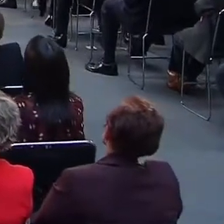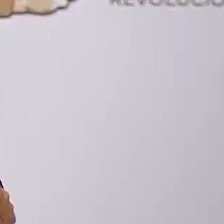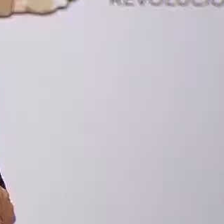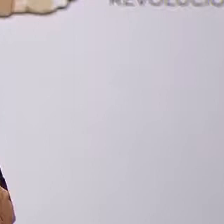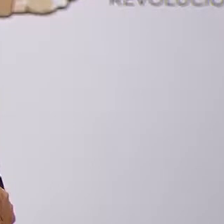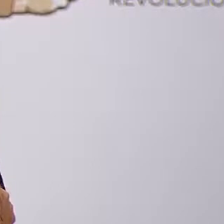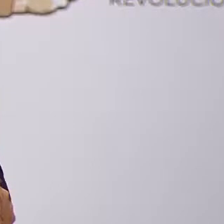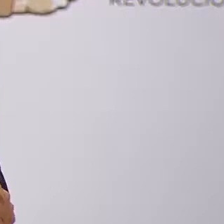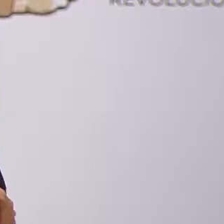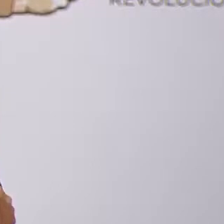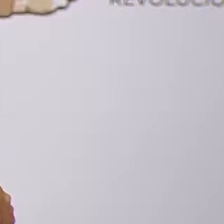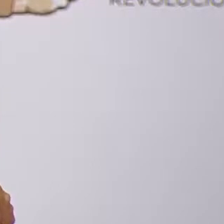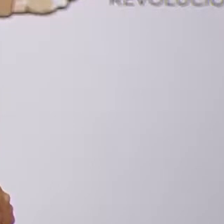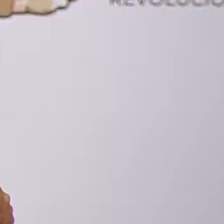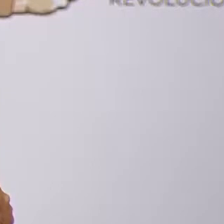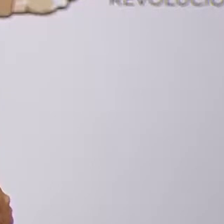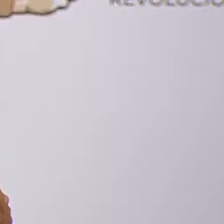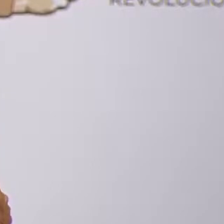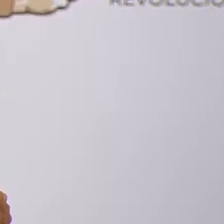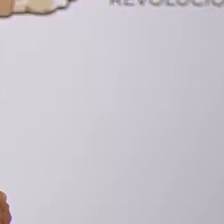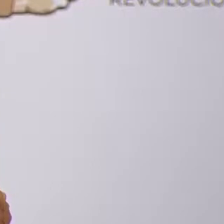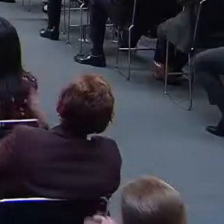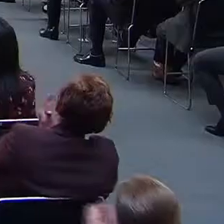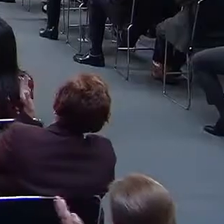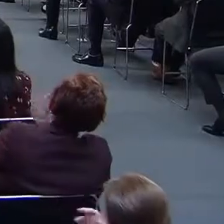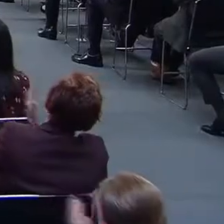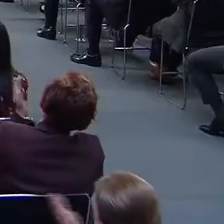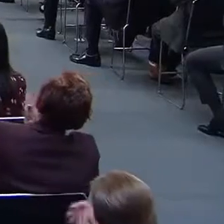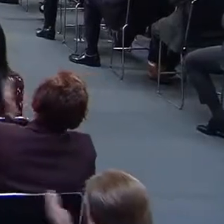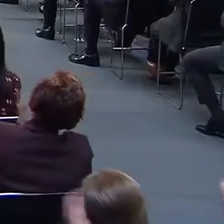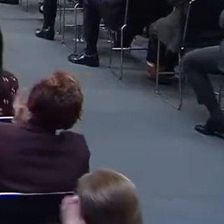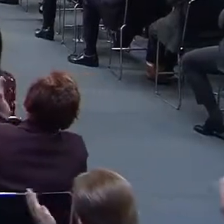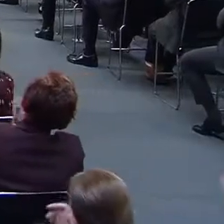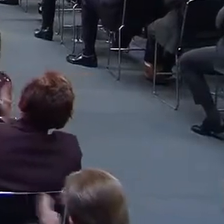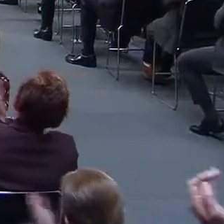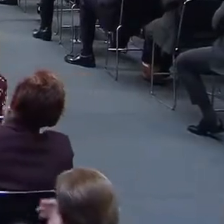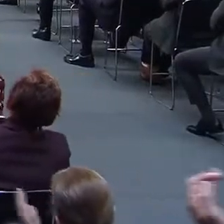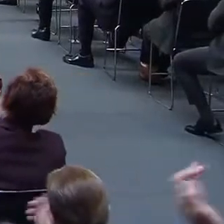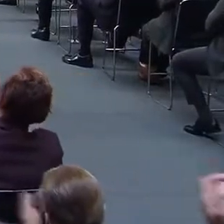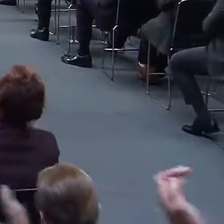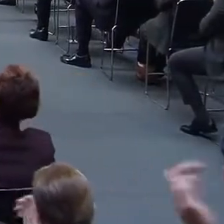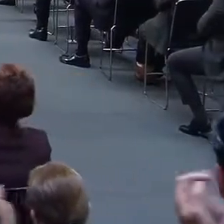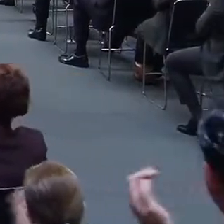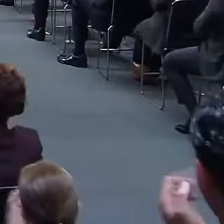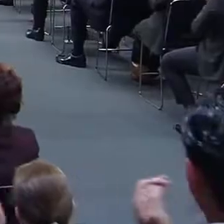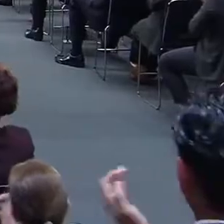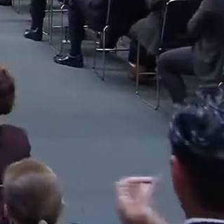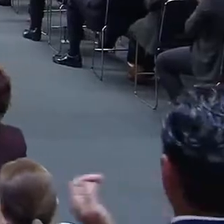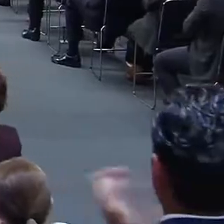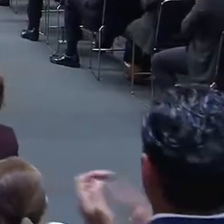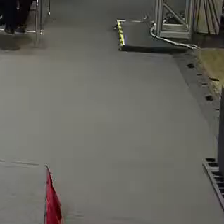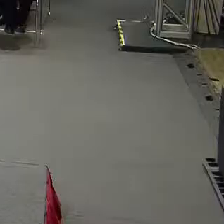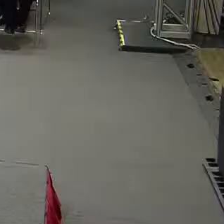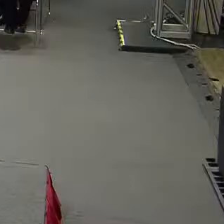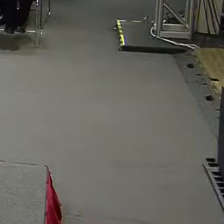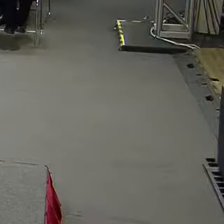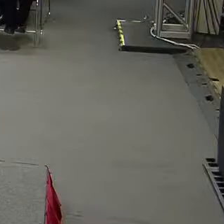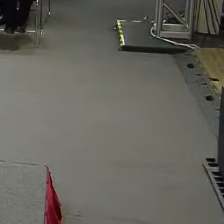de Energía, de Puntos Constitucionales, de Medio Ambiente,